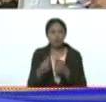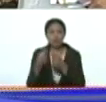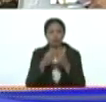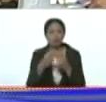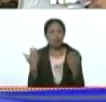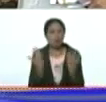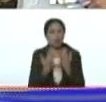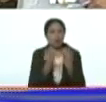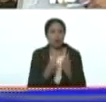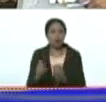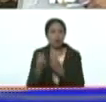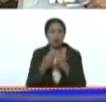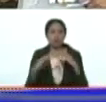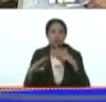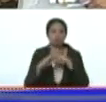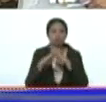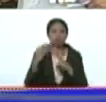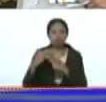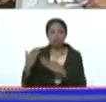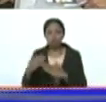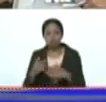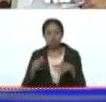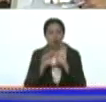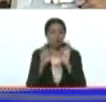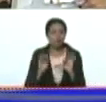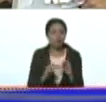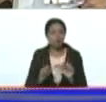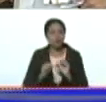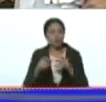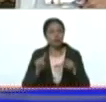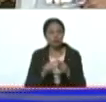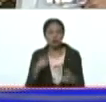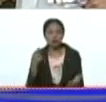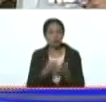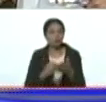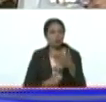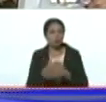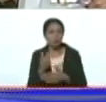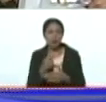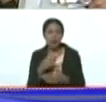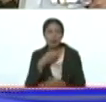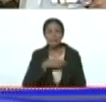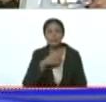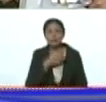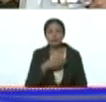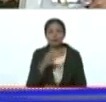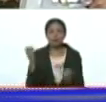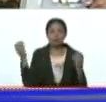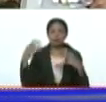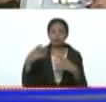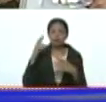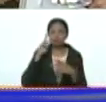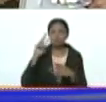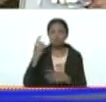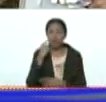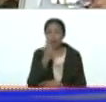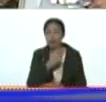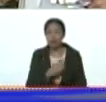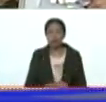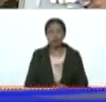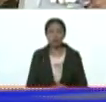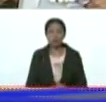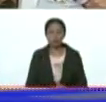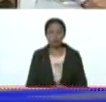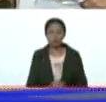guerra económica, con bloqueo, con persecución financiera, mantenemos la inversión en la misión Milagro. Mantenemos,